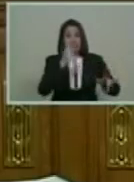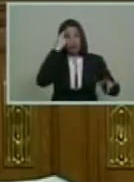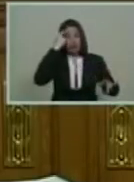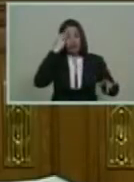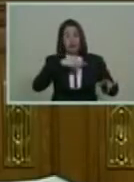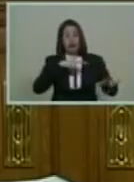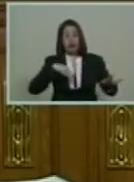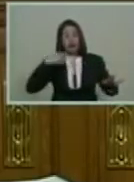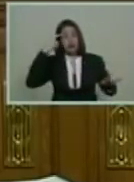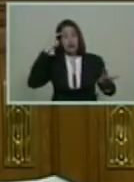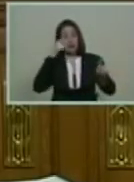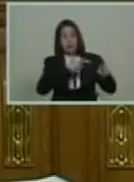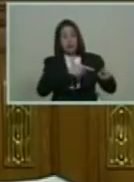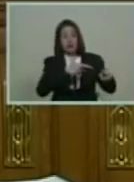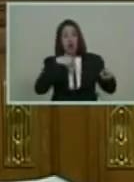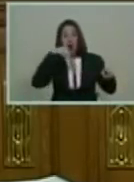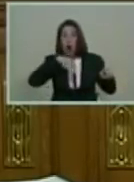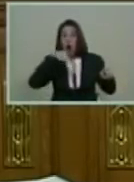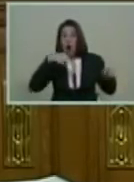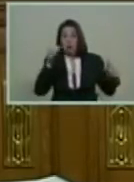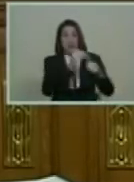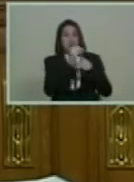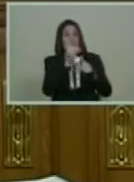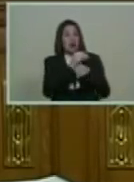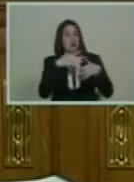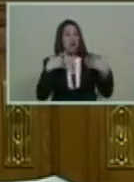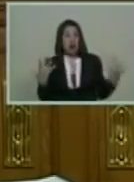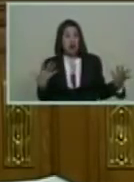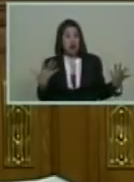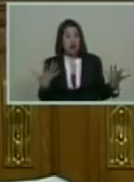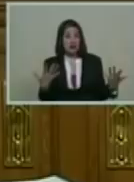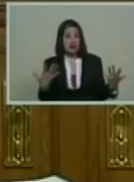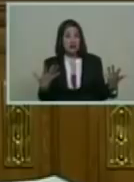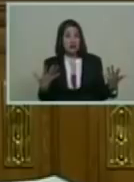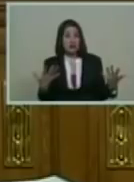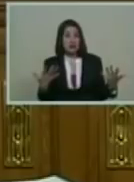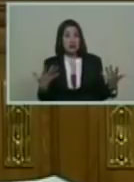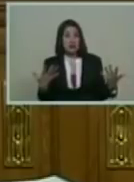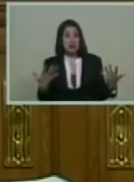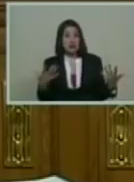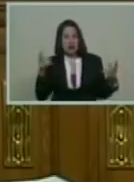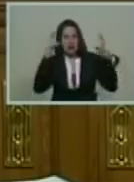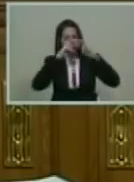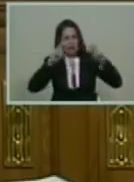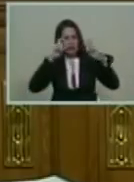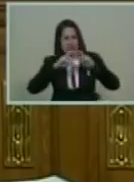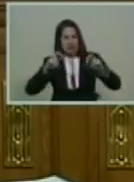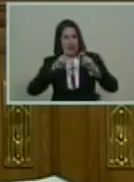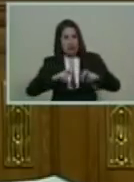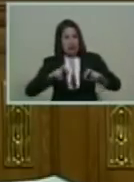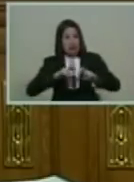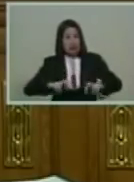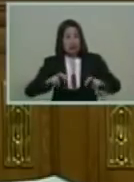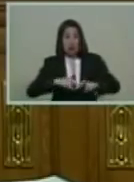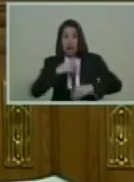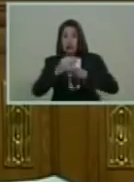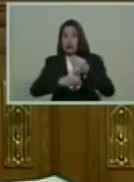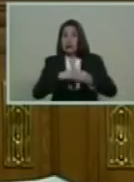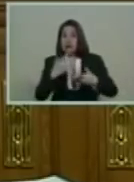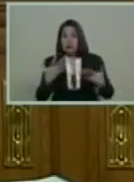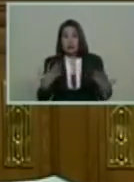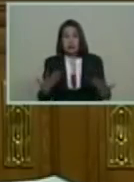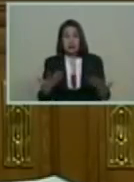fíjense ustedes lo que descubrimos hoy en el transcurso de investigaciones que se llevaron a cabo